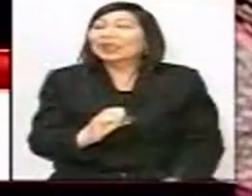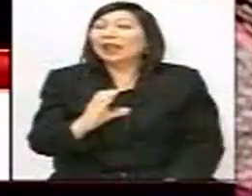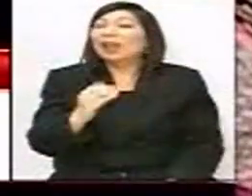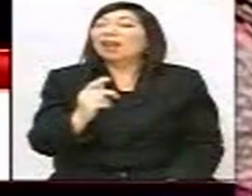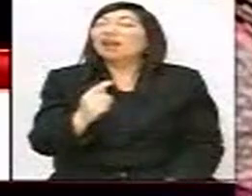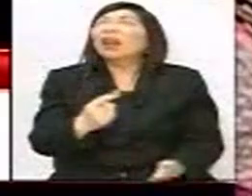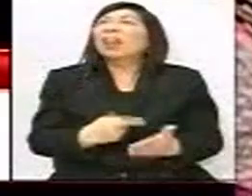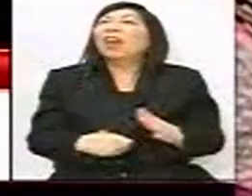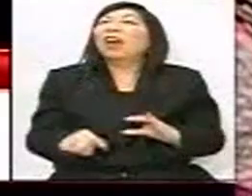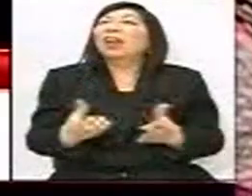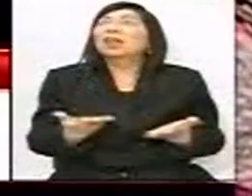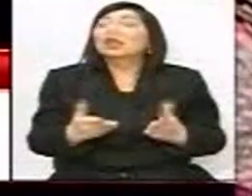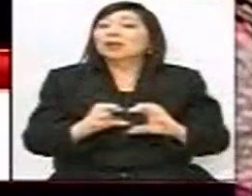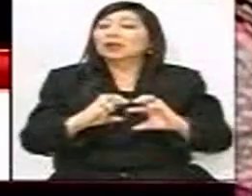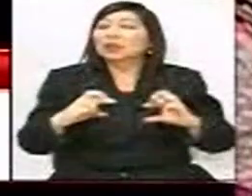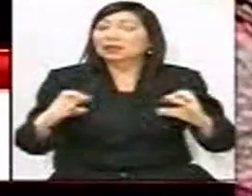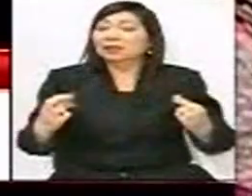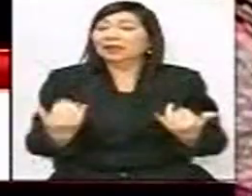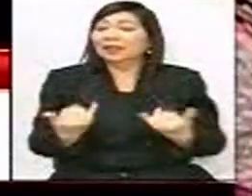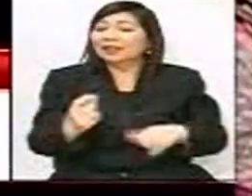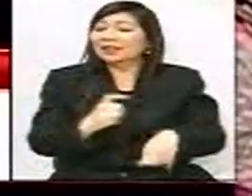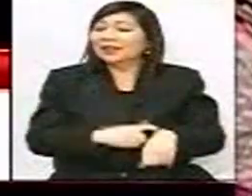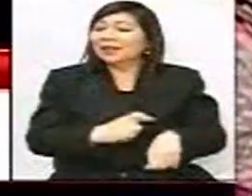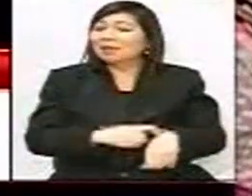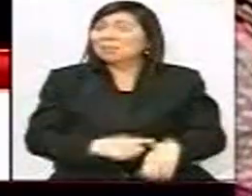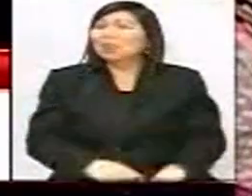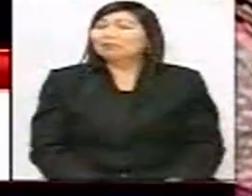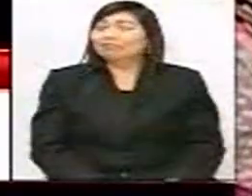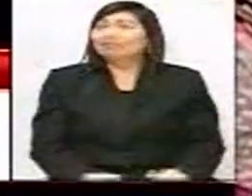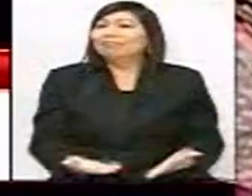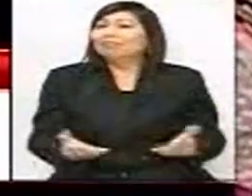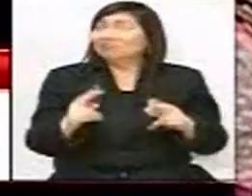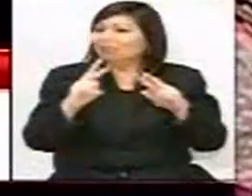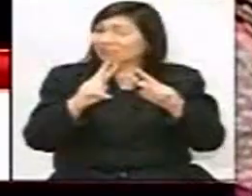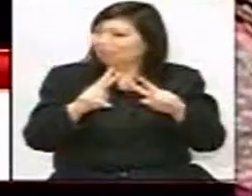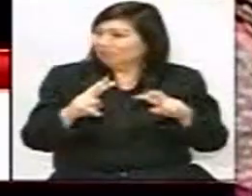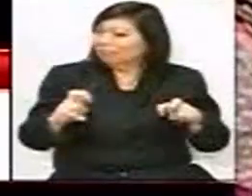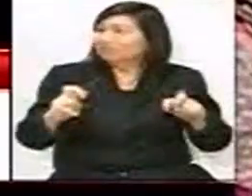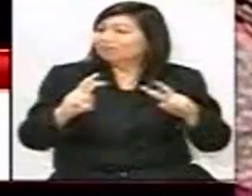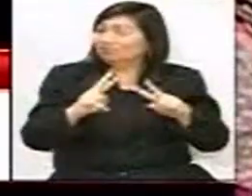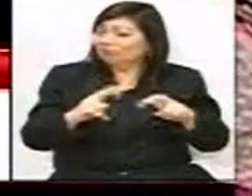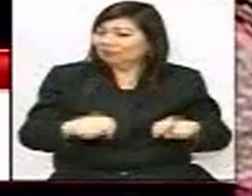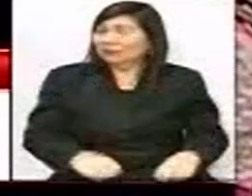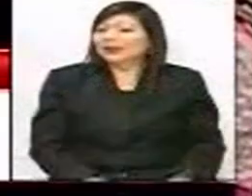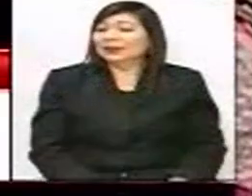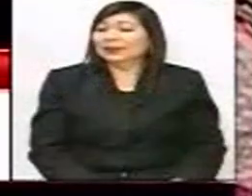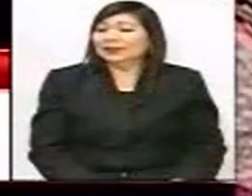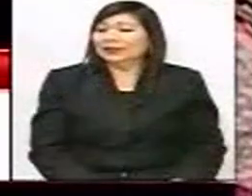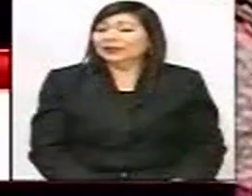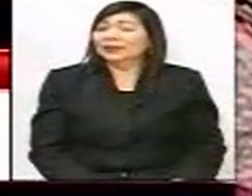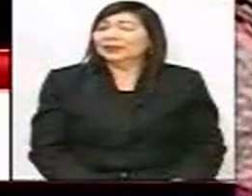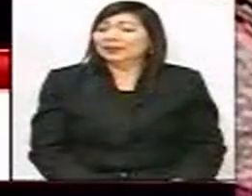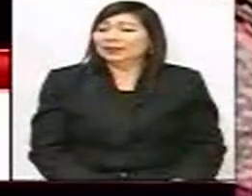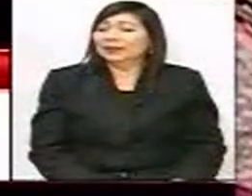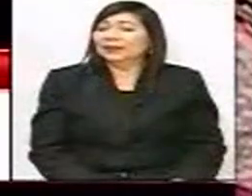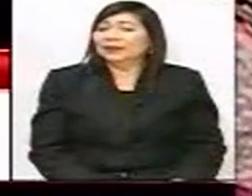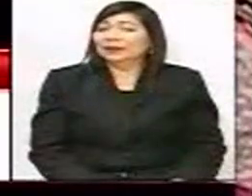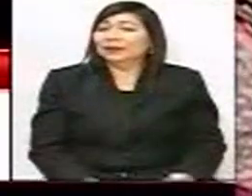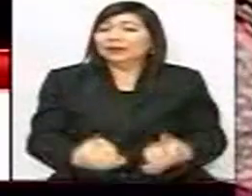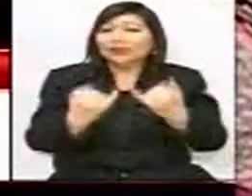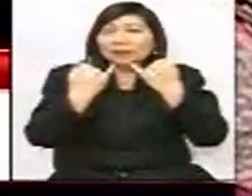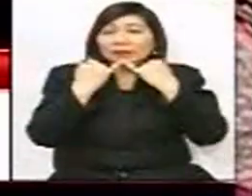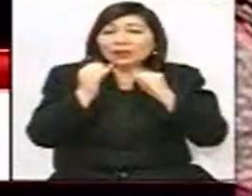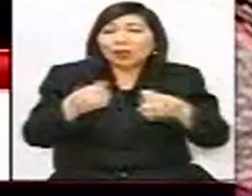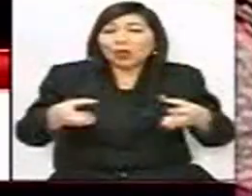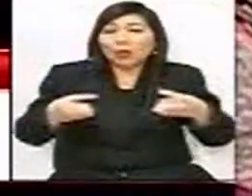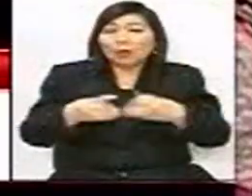Castro, ¿qué hemos estado haciendo los parlamentarios en ese entonces? Investigando. Aquí tengo, señor, un informe de